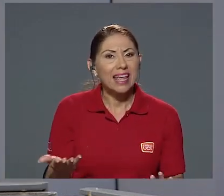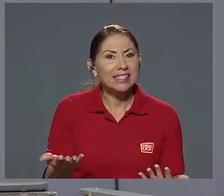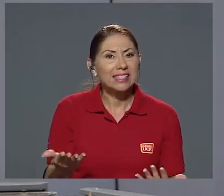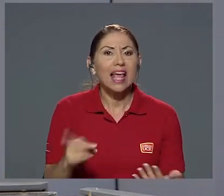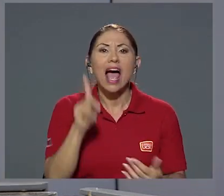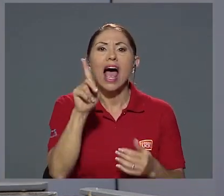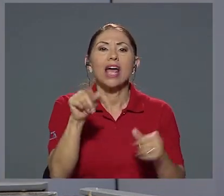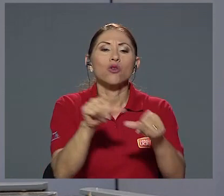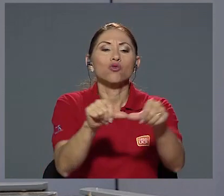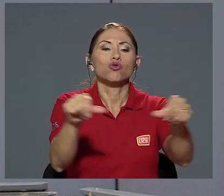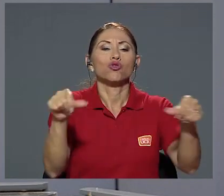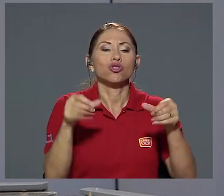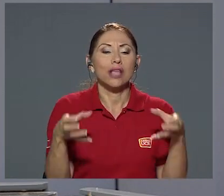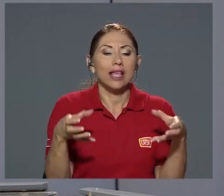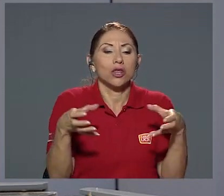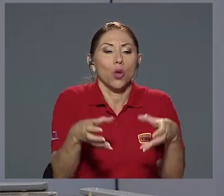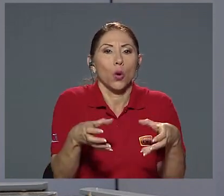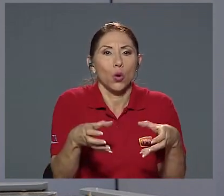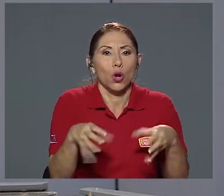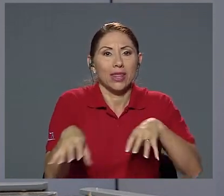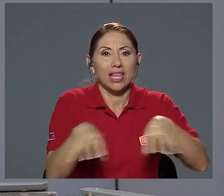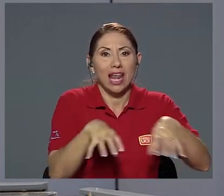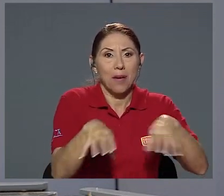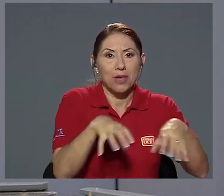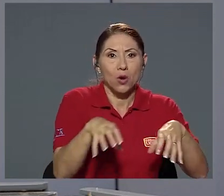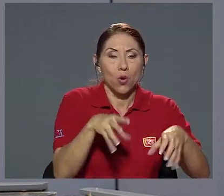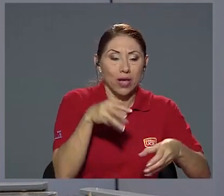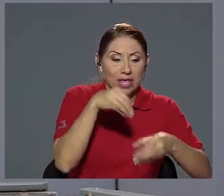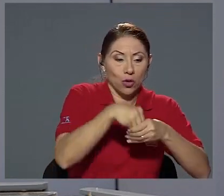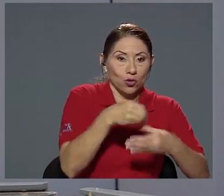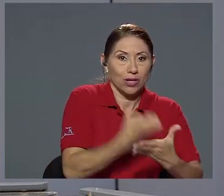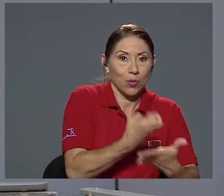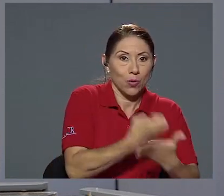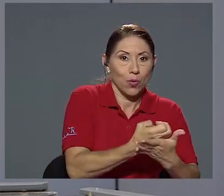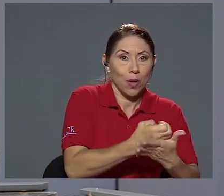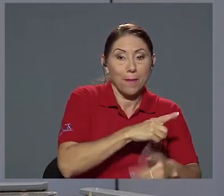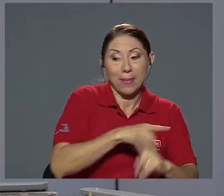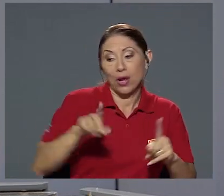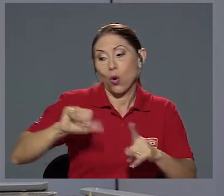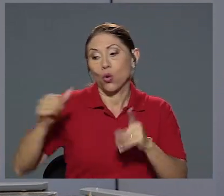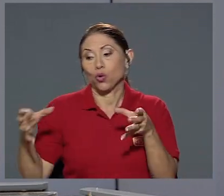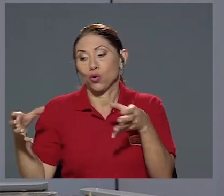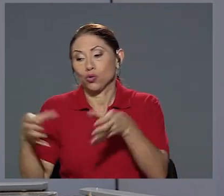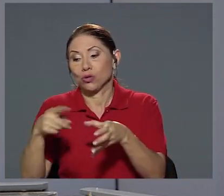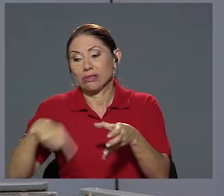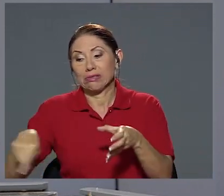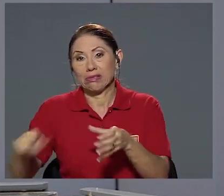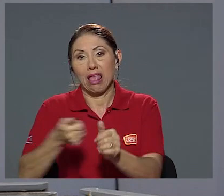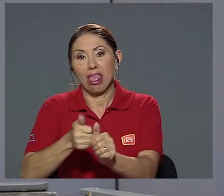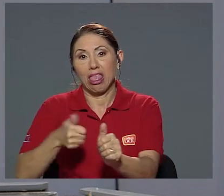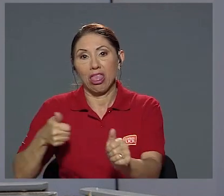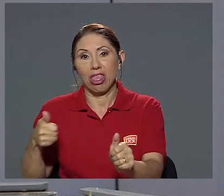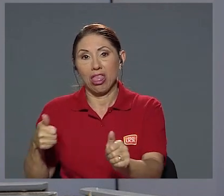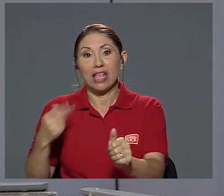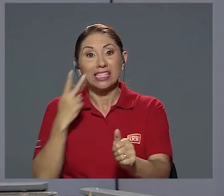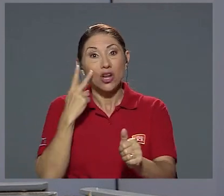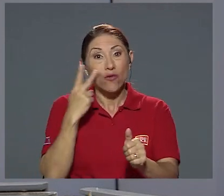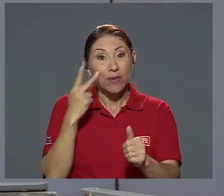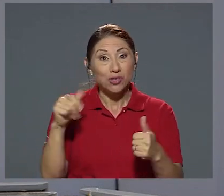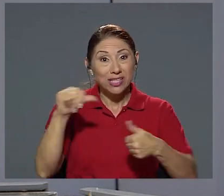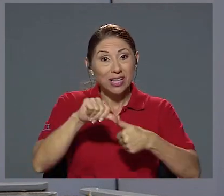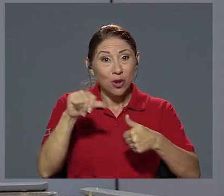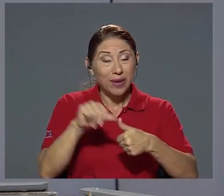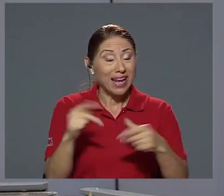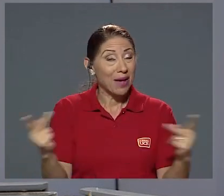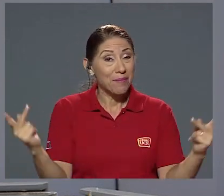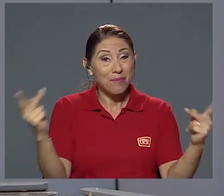que se introduce en las nuevas formas económicas y un sector completamente desplazado. Si lo vemos en Centroamérica es aún peor, esa brecha